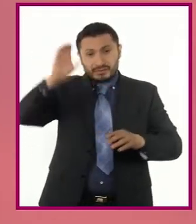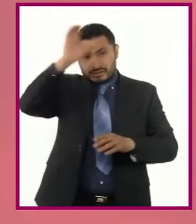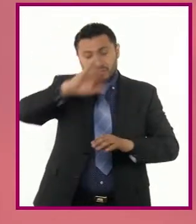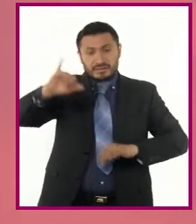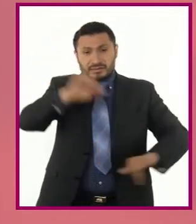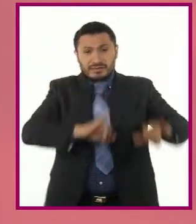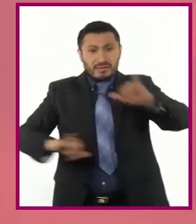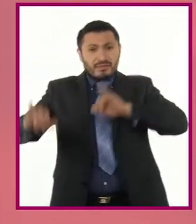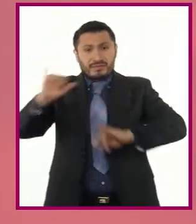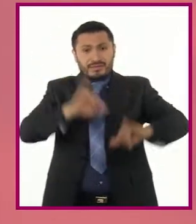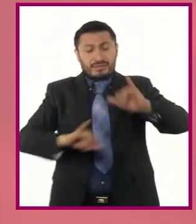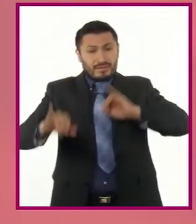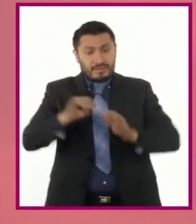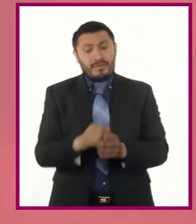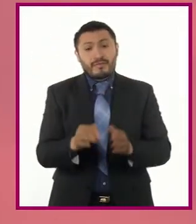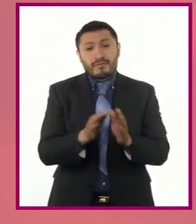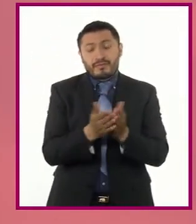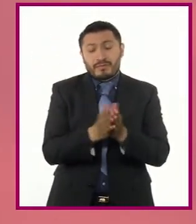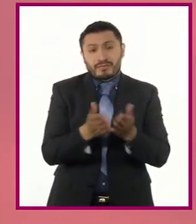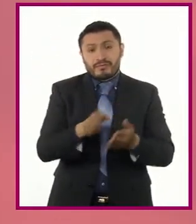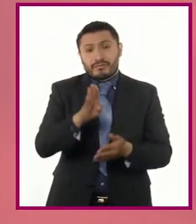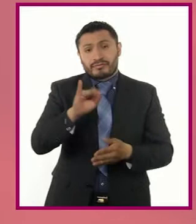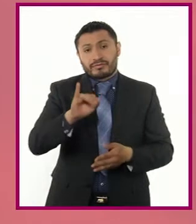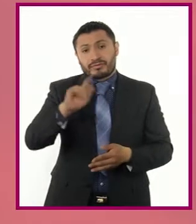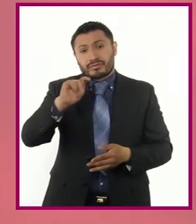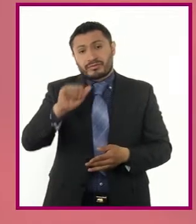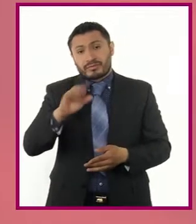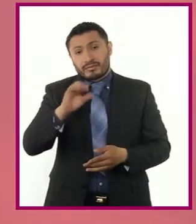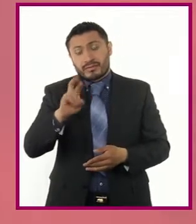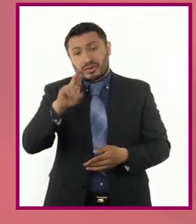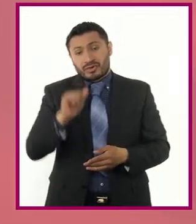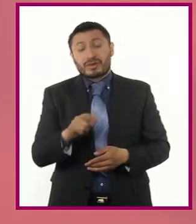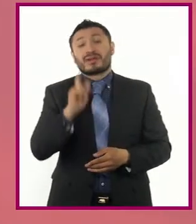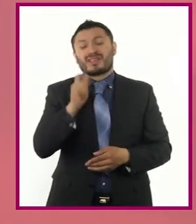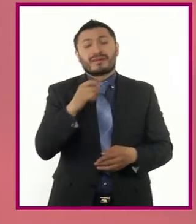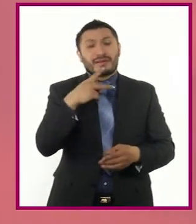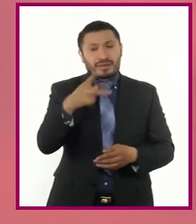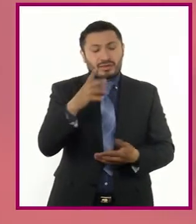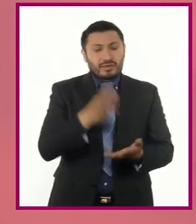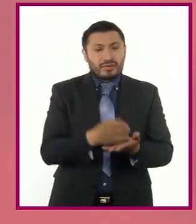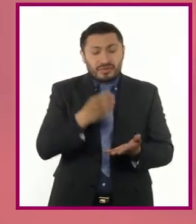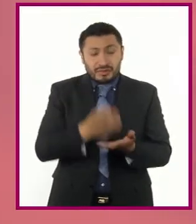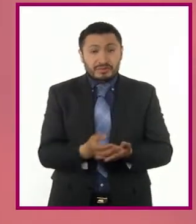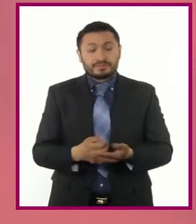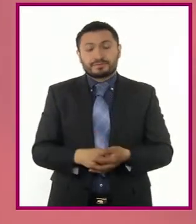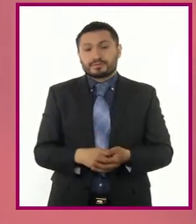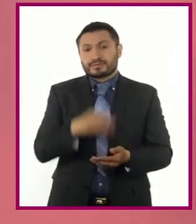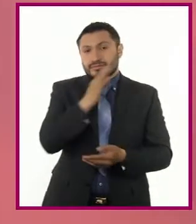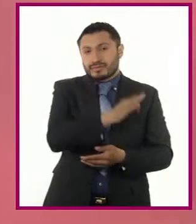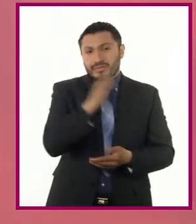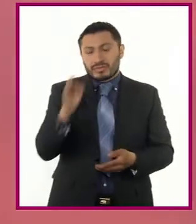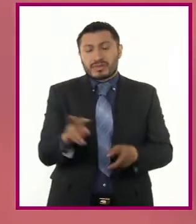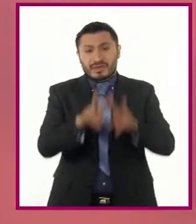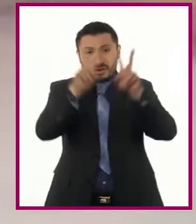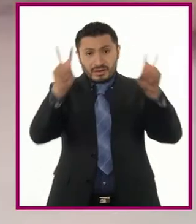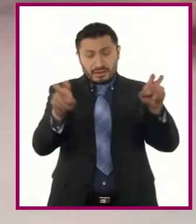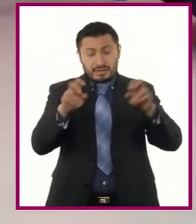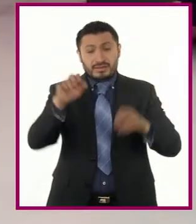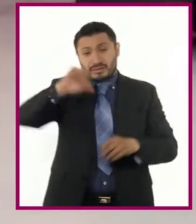en química, bitácora científica, que es su cuaderno de notas de la asignatura, con la fecha y el título de nuestra